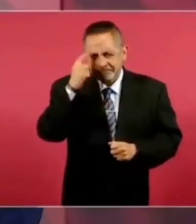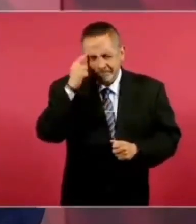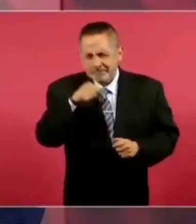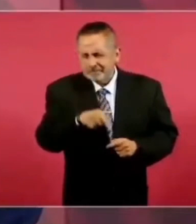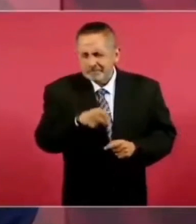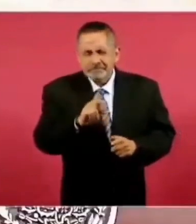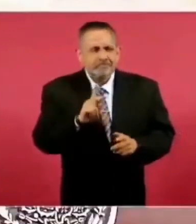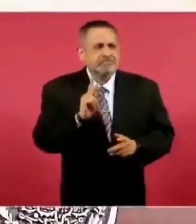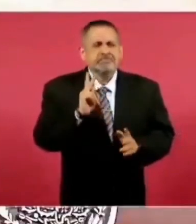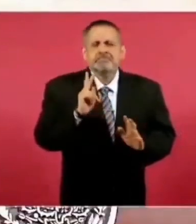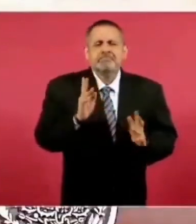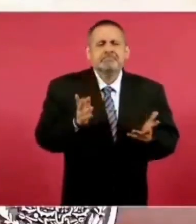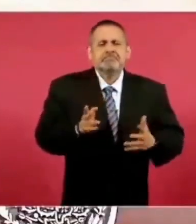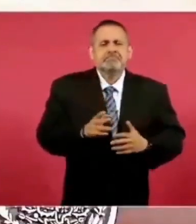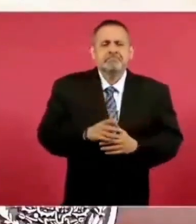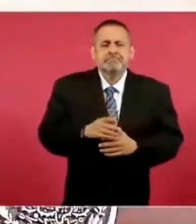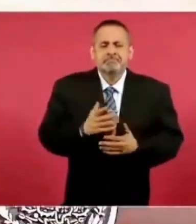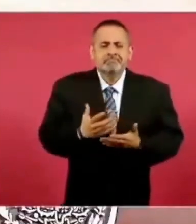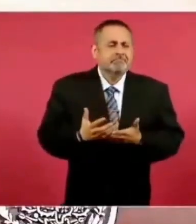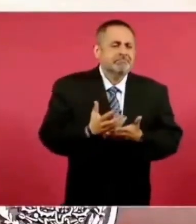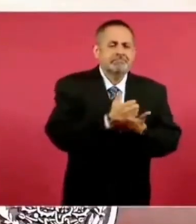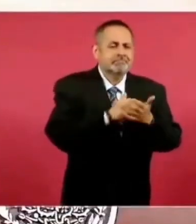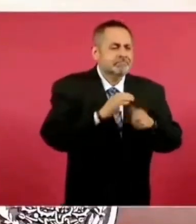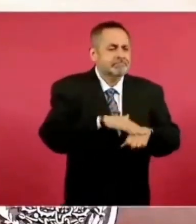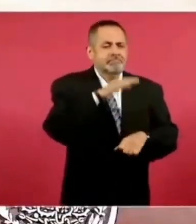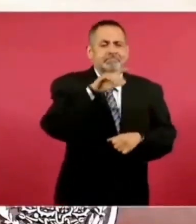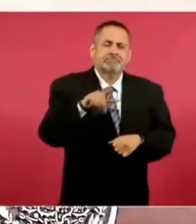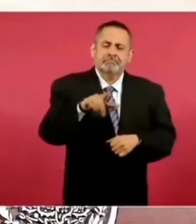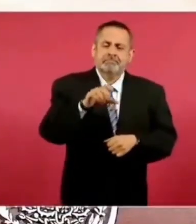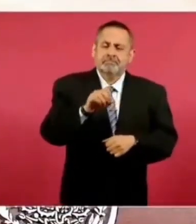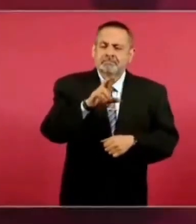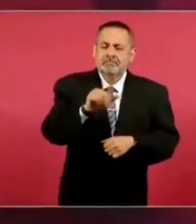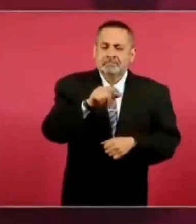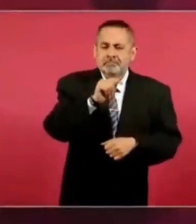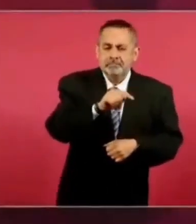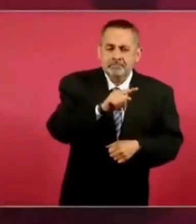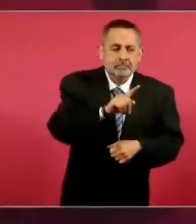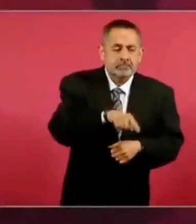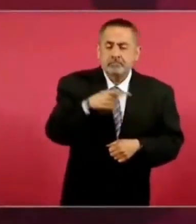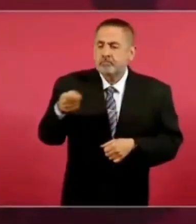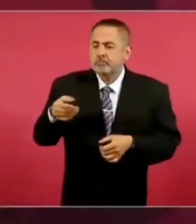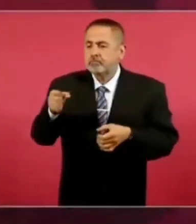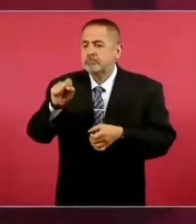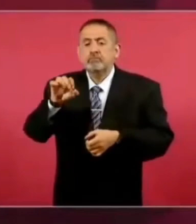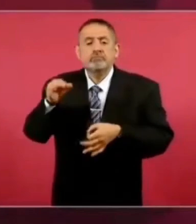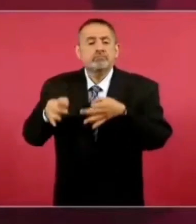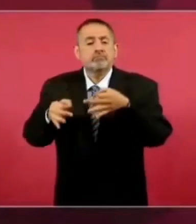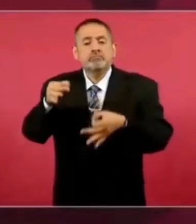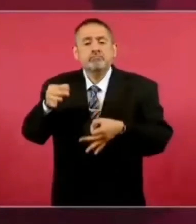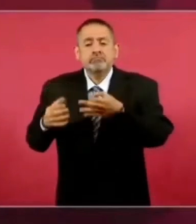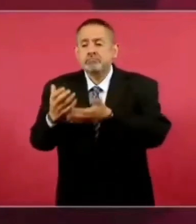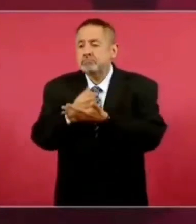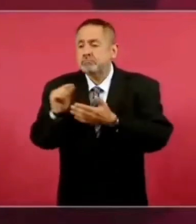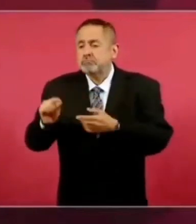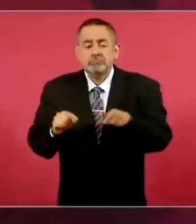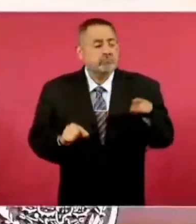pero gana más Loret que un ministro de la Corte.